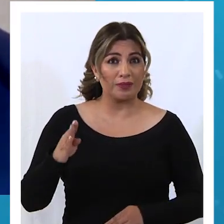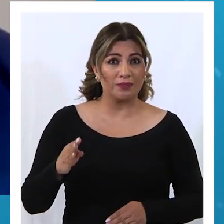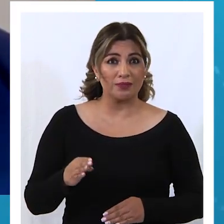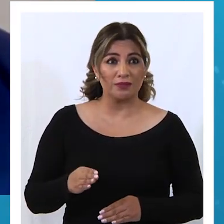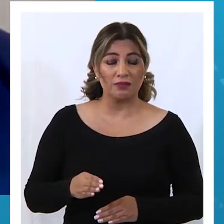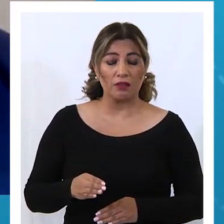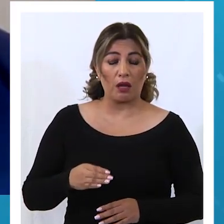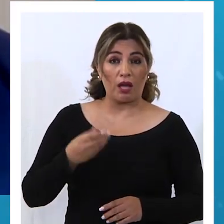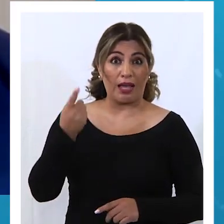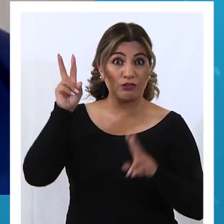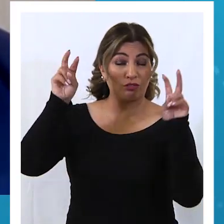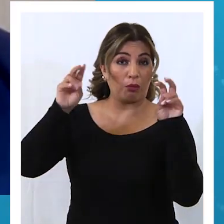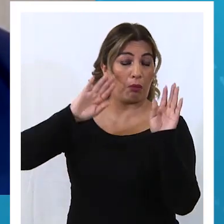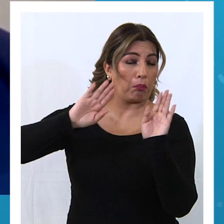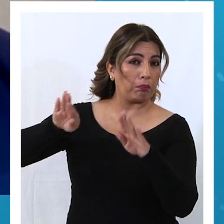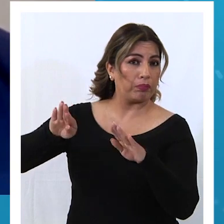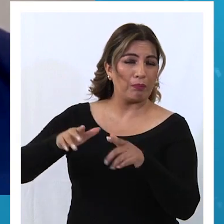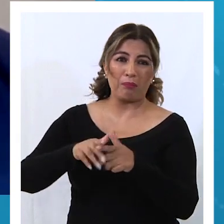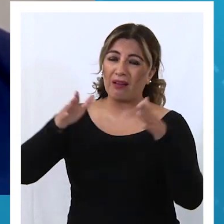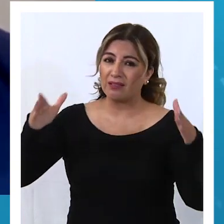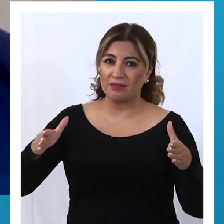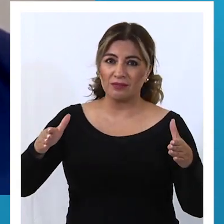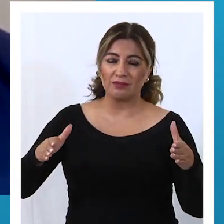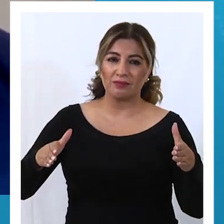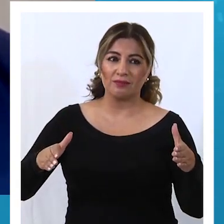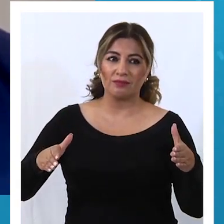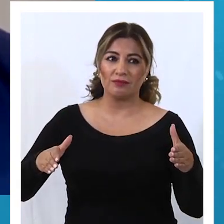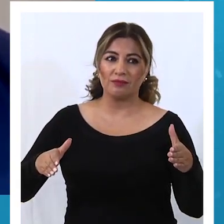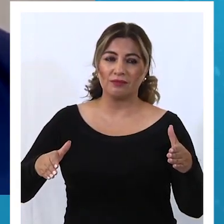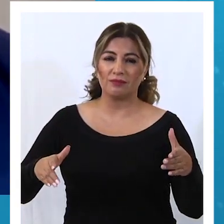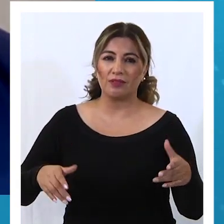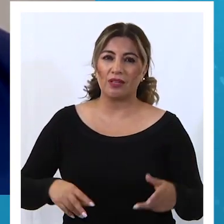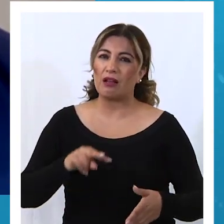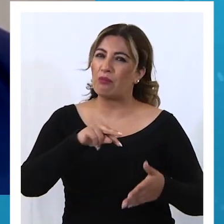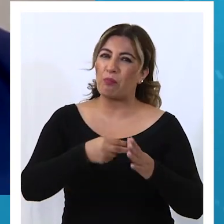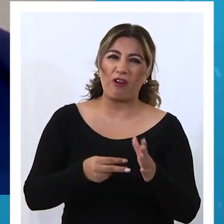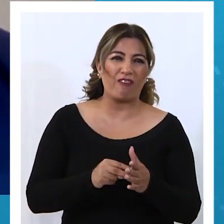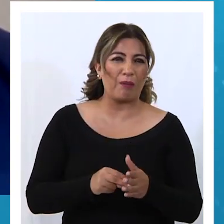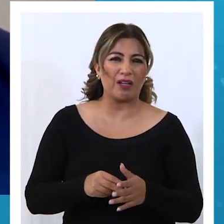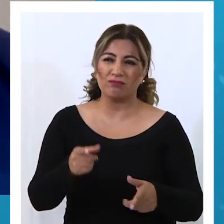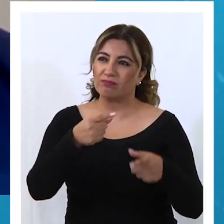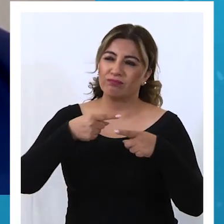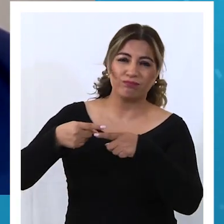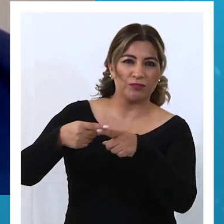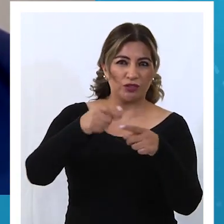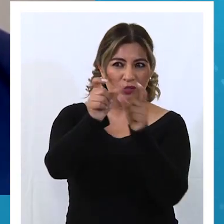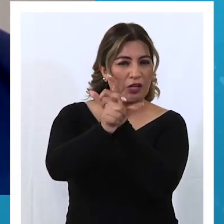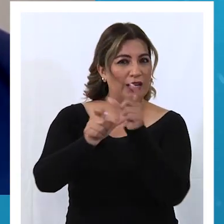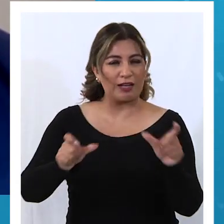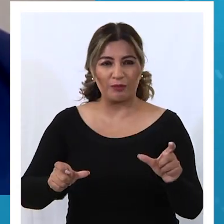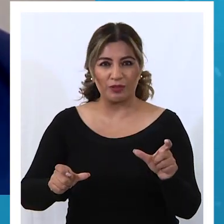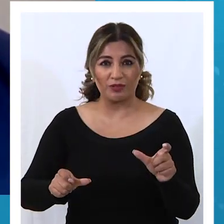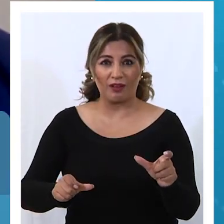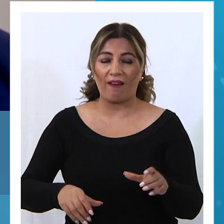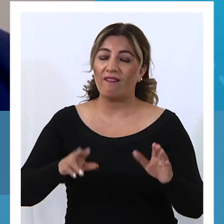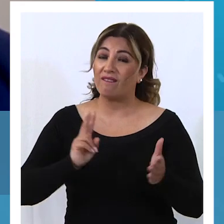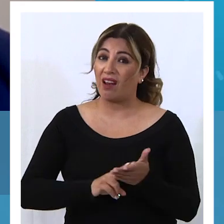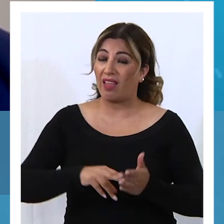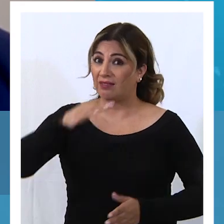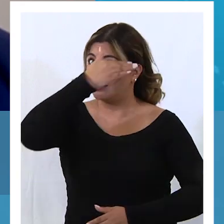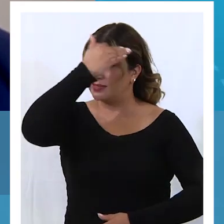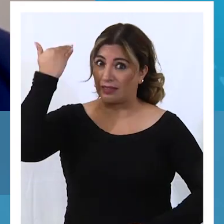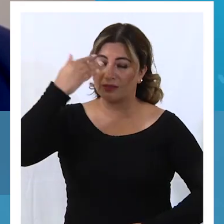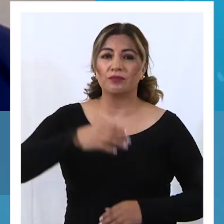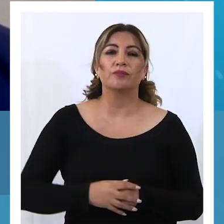ignoren estos temas, más grande es la ebullición, ¿no es cierto?, la explosión social cuando la gente realmente se cansa de